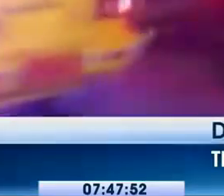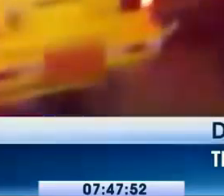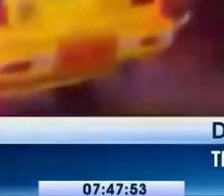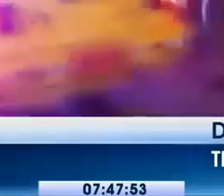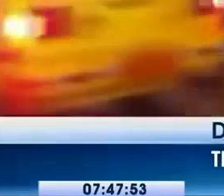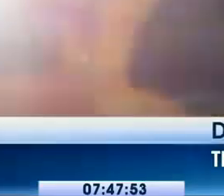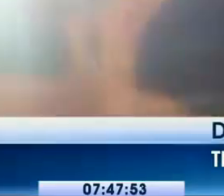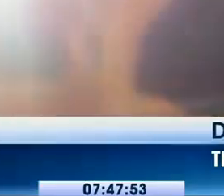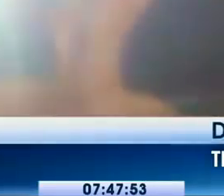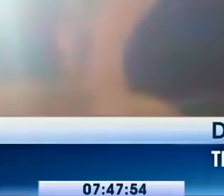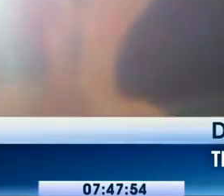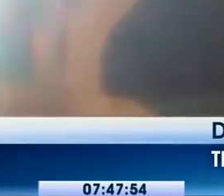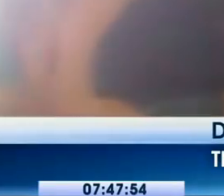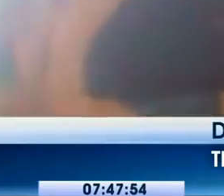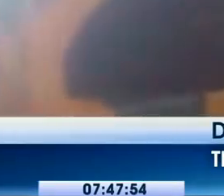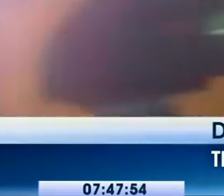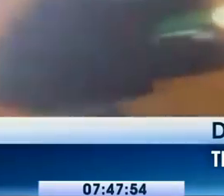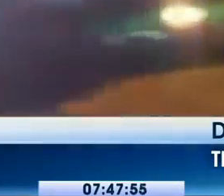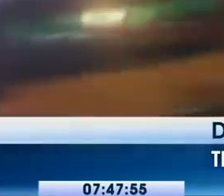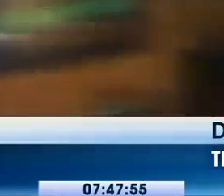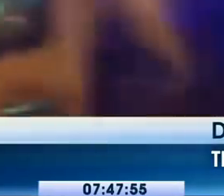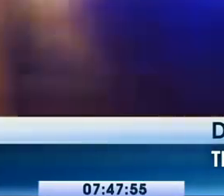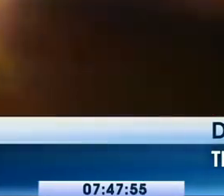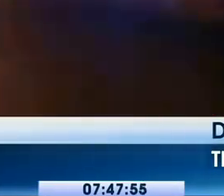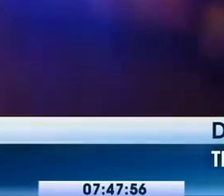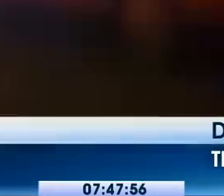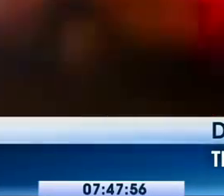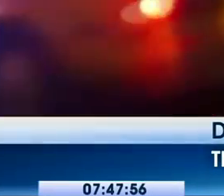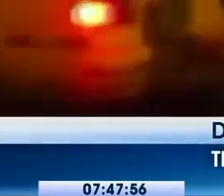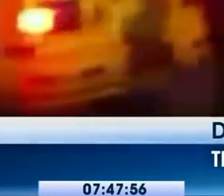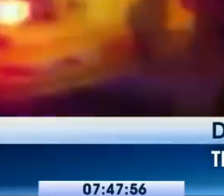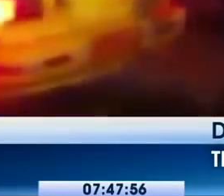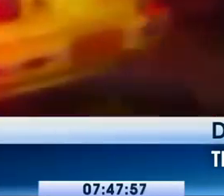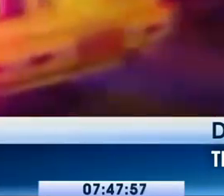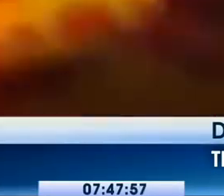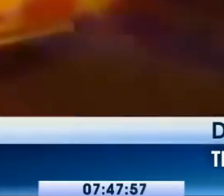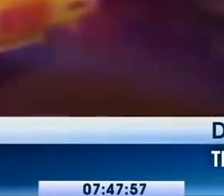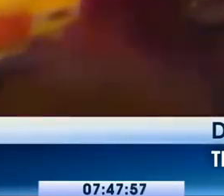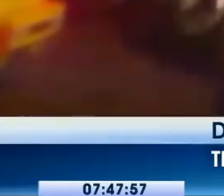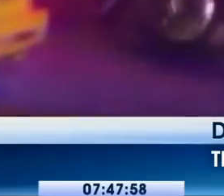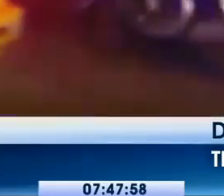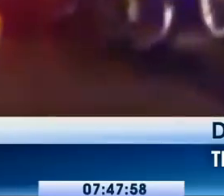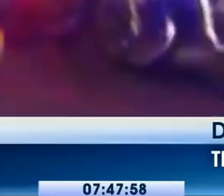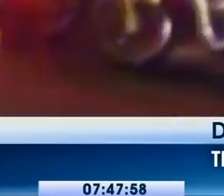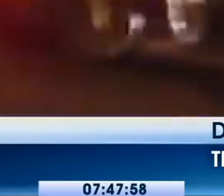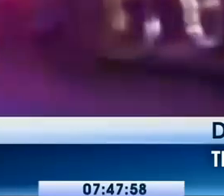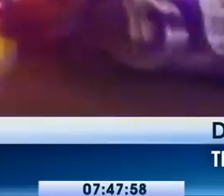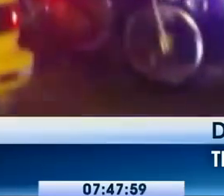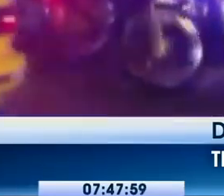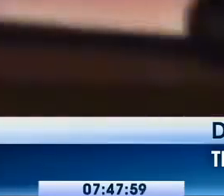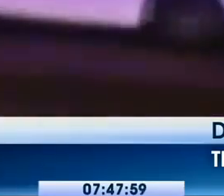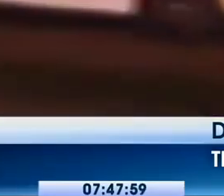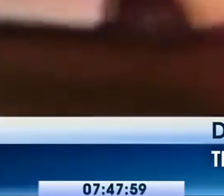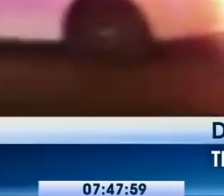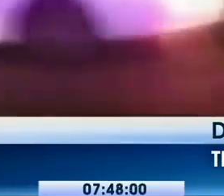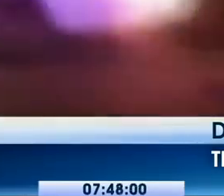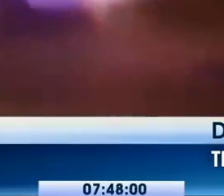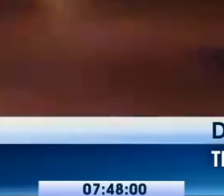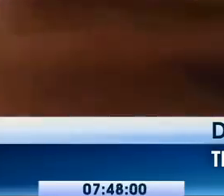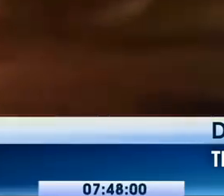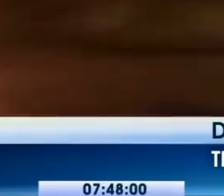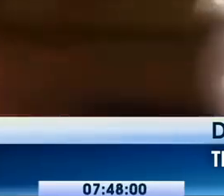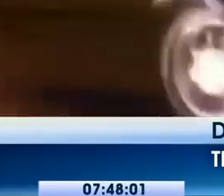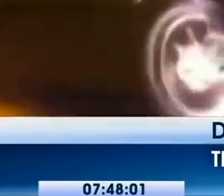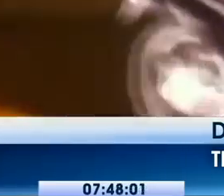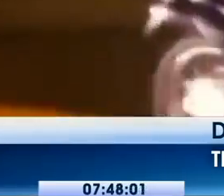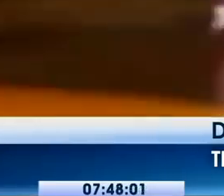gama. Elementos de la policía estudiaron las denuncias, sabían de la hora que deambulaban por el sector de la Jipijapa, tenían las